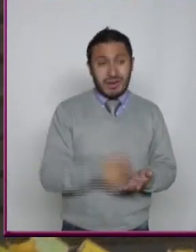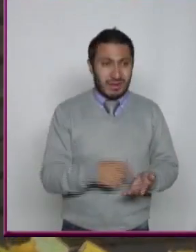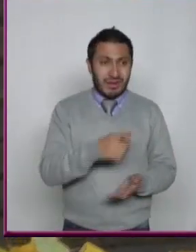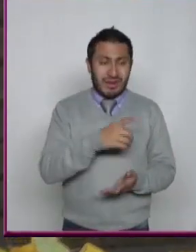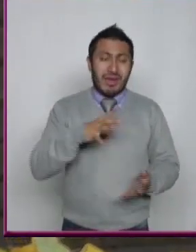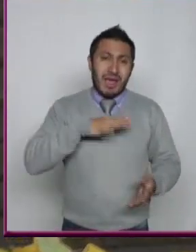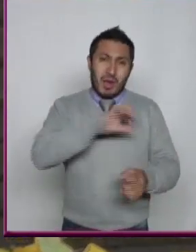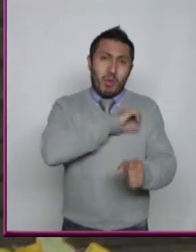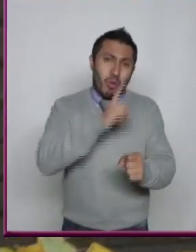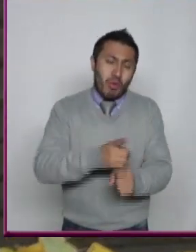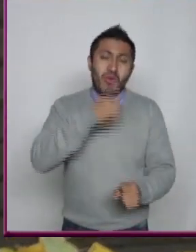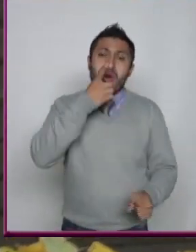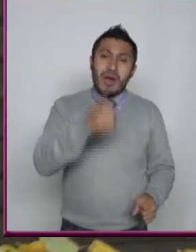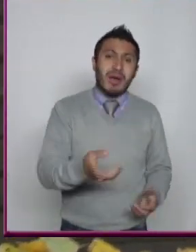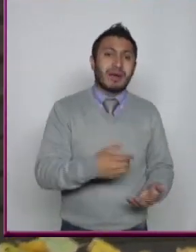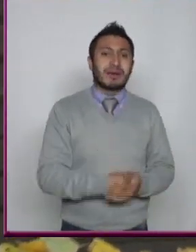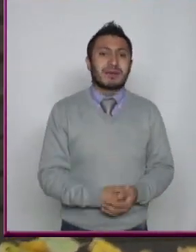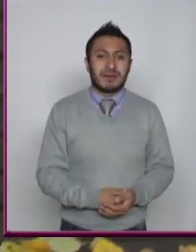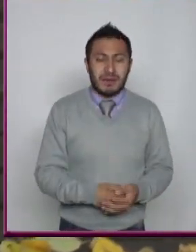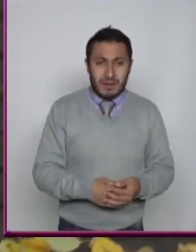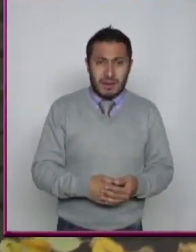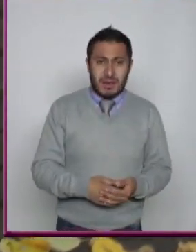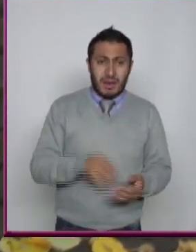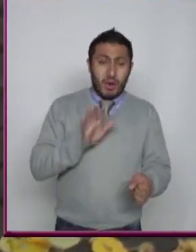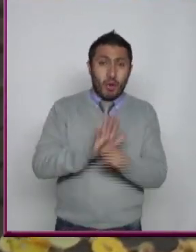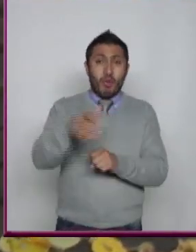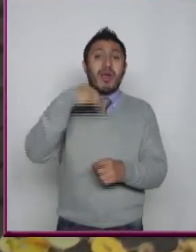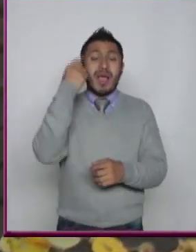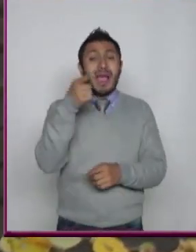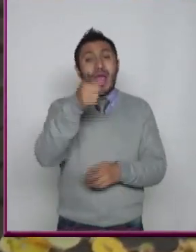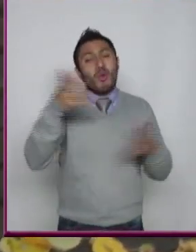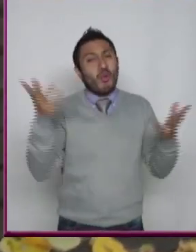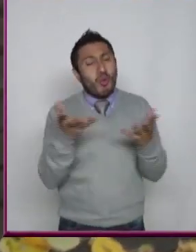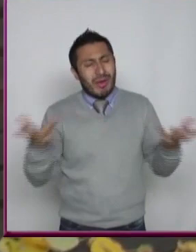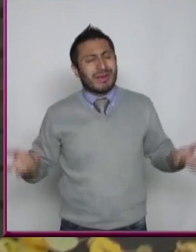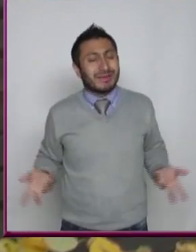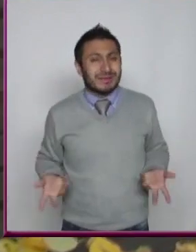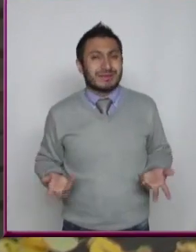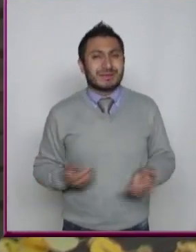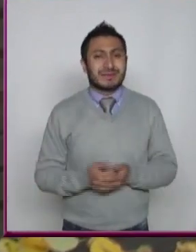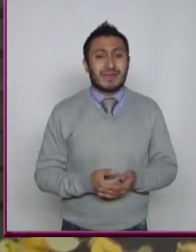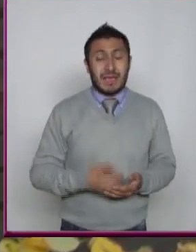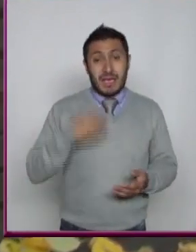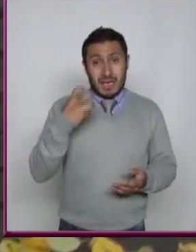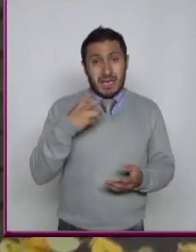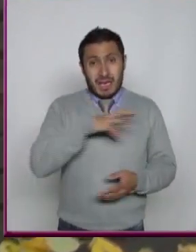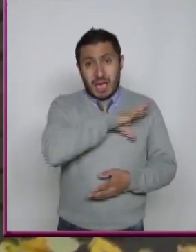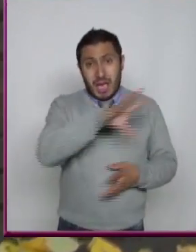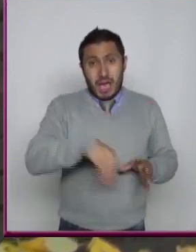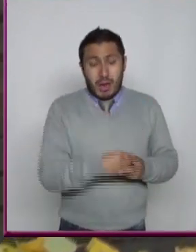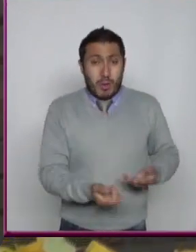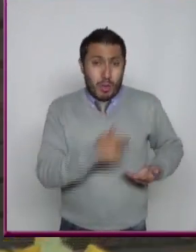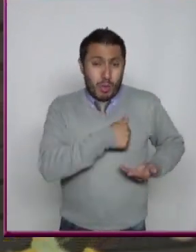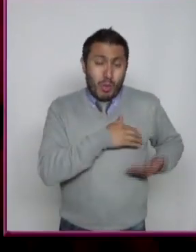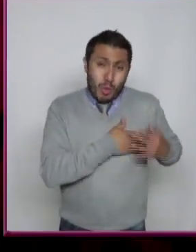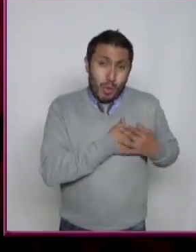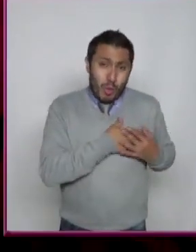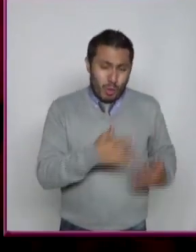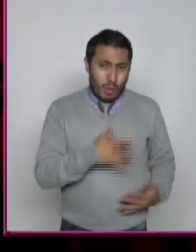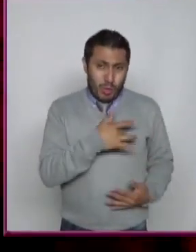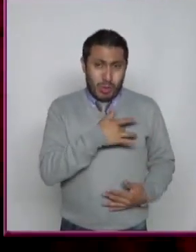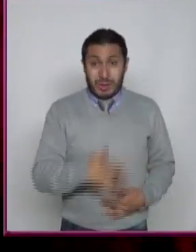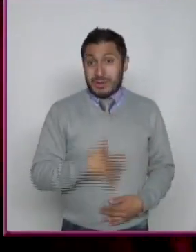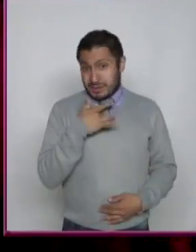tenemos la oportunidad de decir qué queremos hacer, qué quiero hacer con todo esto que sentí.